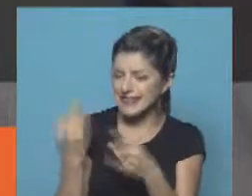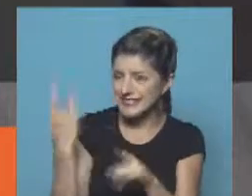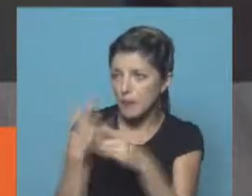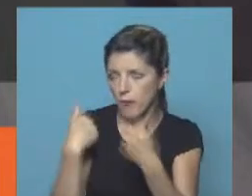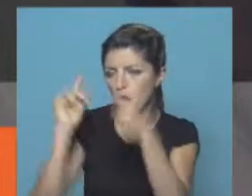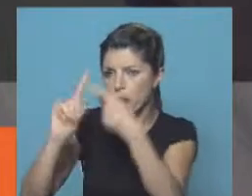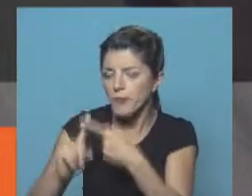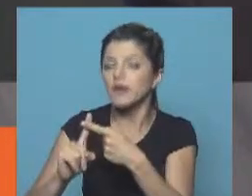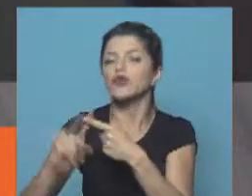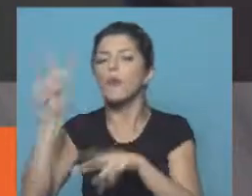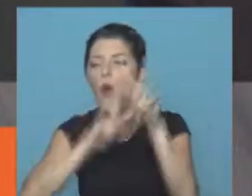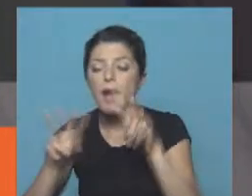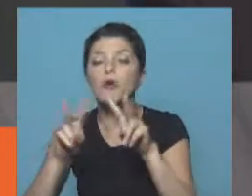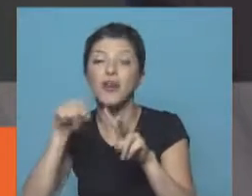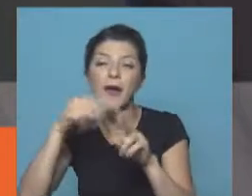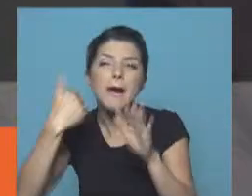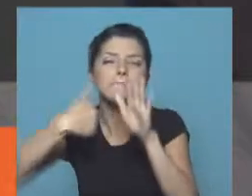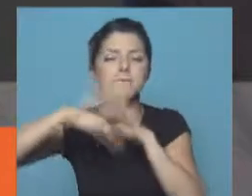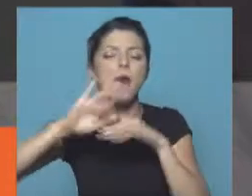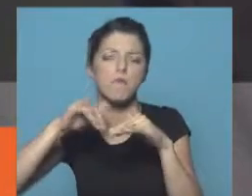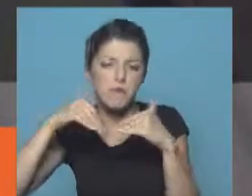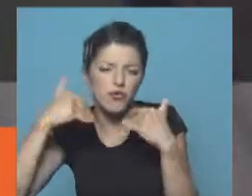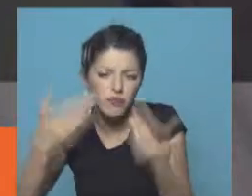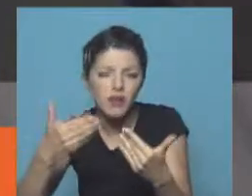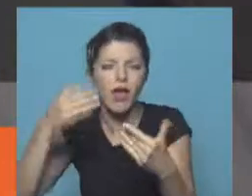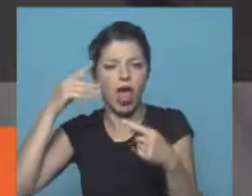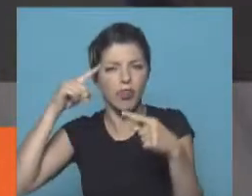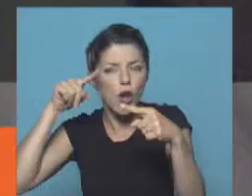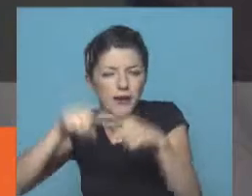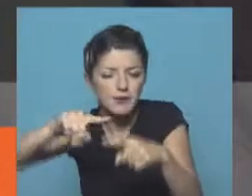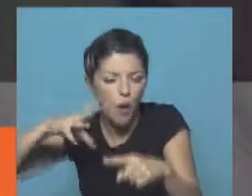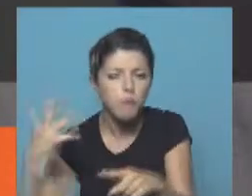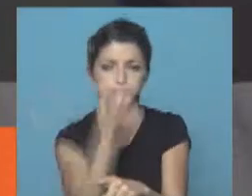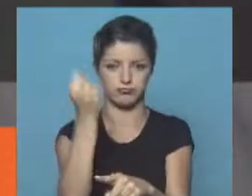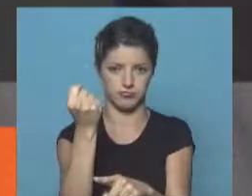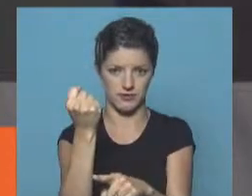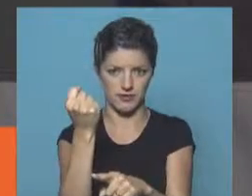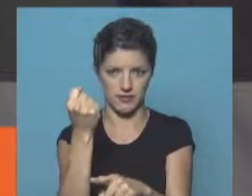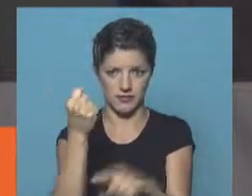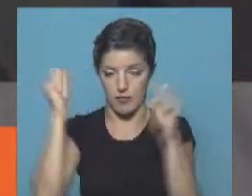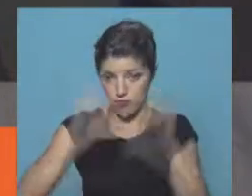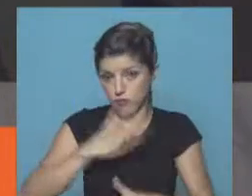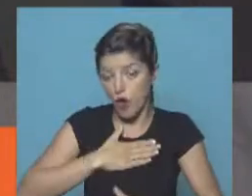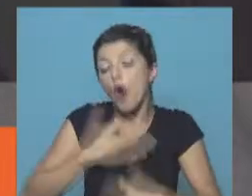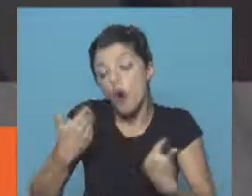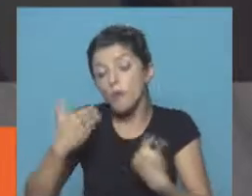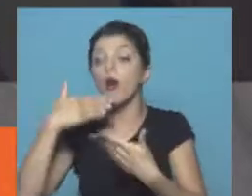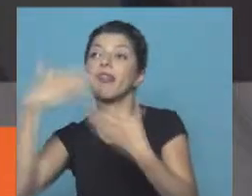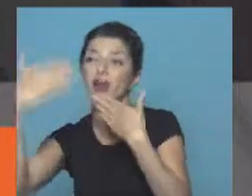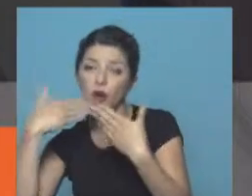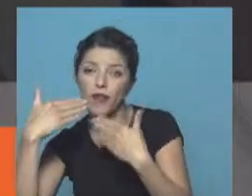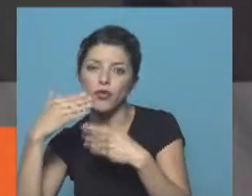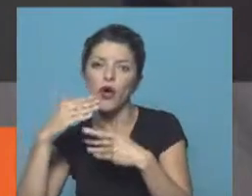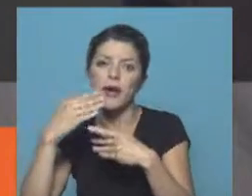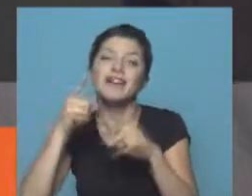que hay más posibilidades de acercarnos a nuestro objetivo que tenemos como país a través de un mayor diálogo que a través de una